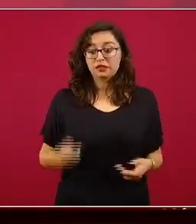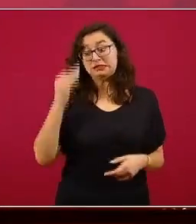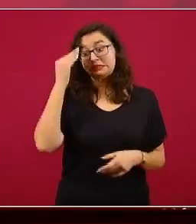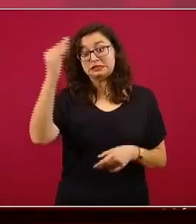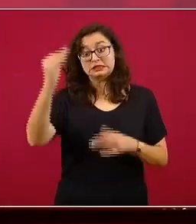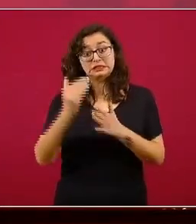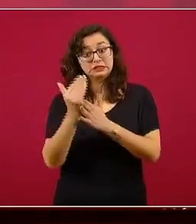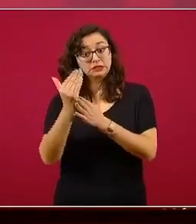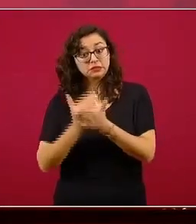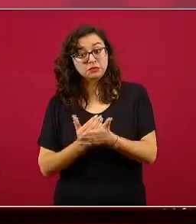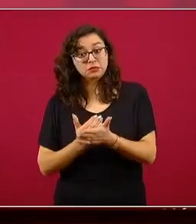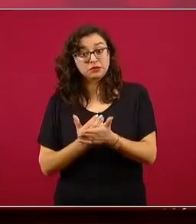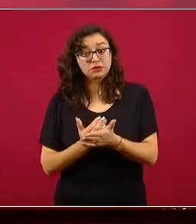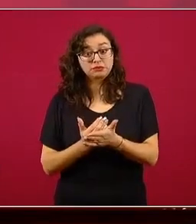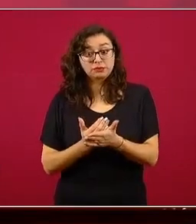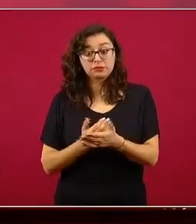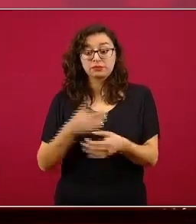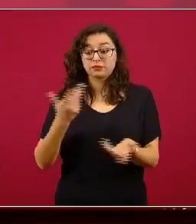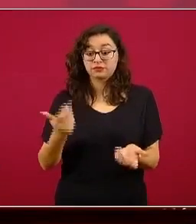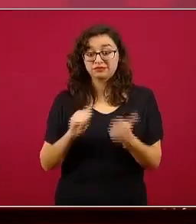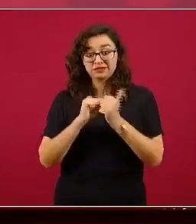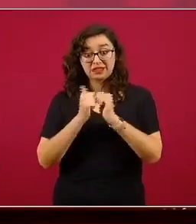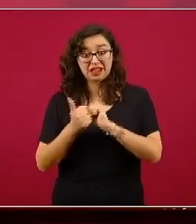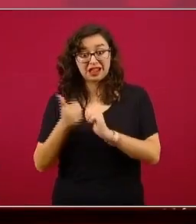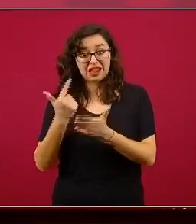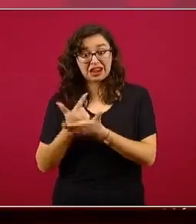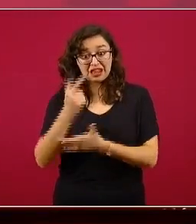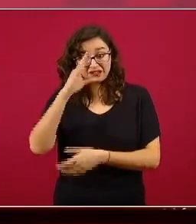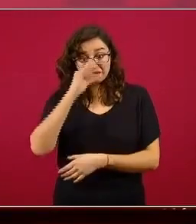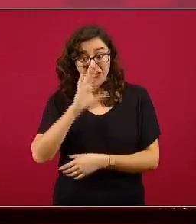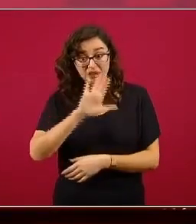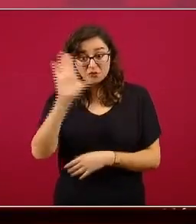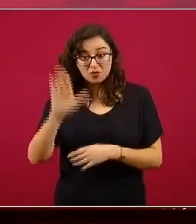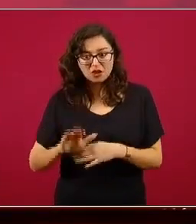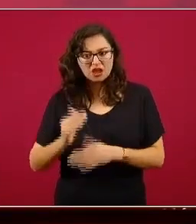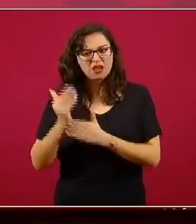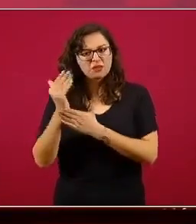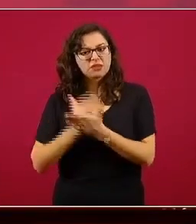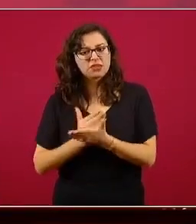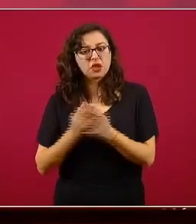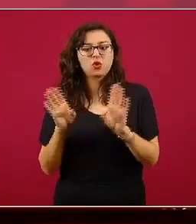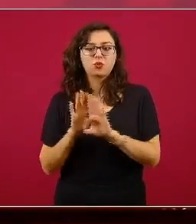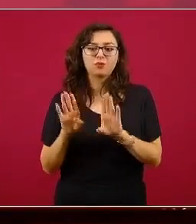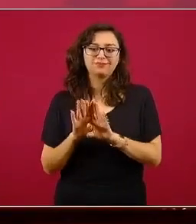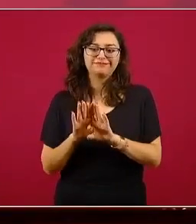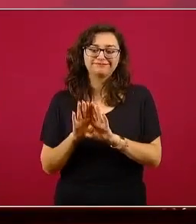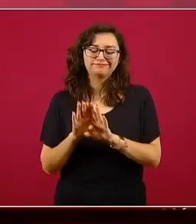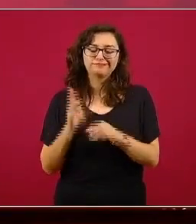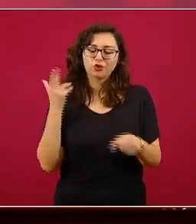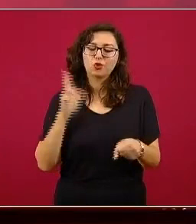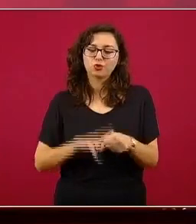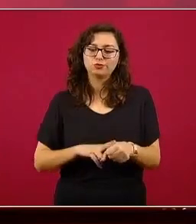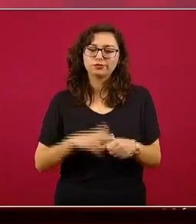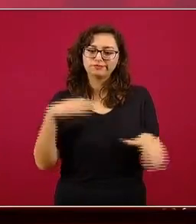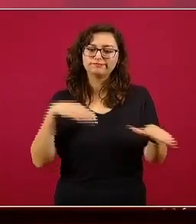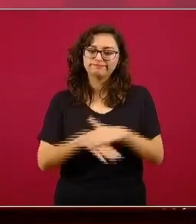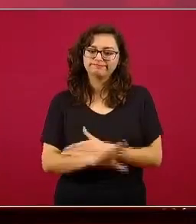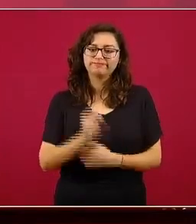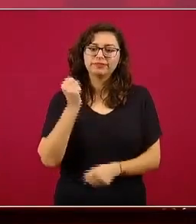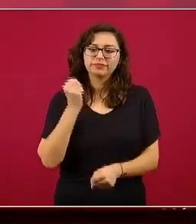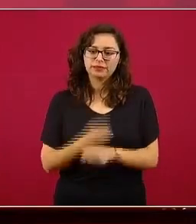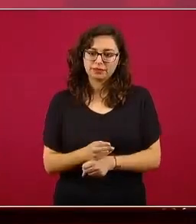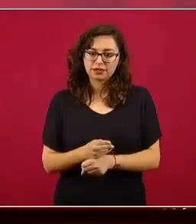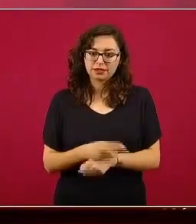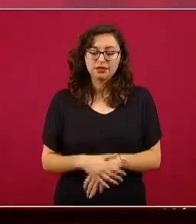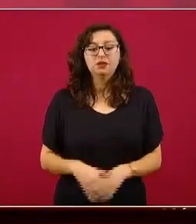estancia hospitalaria y el riesgo de complicaciones y de muerte llegando pronto al hospital? Mañana va a venir